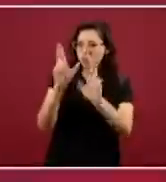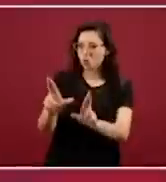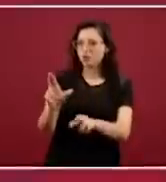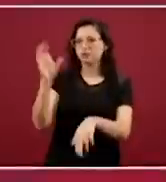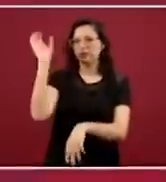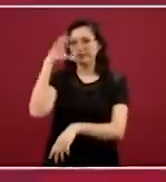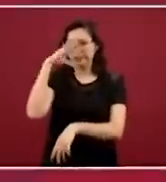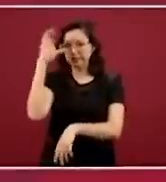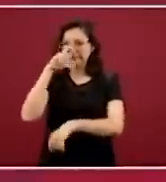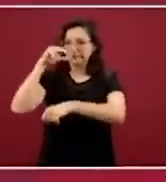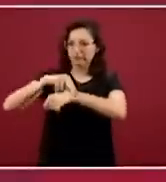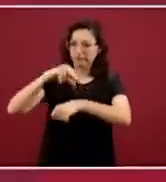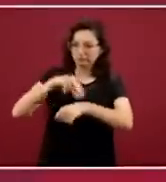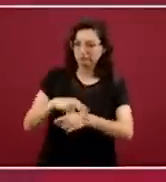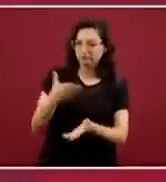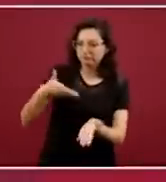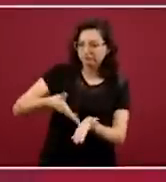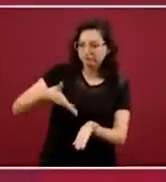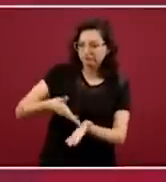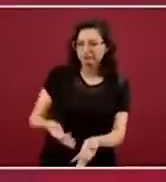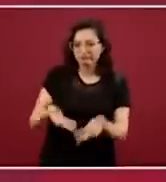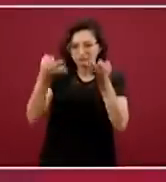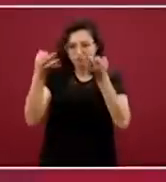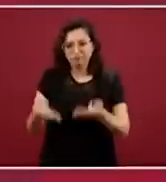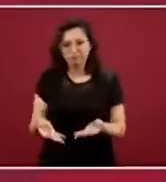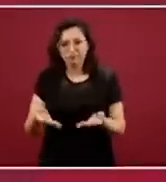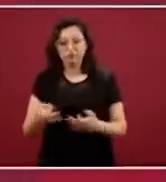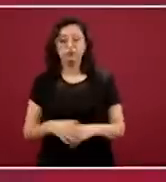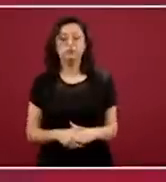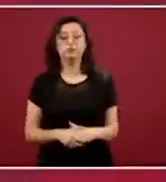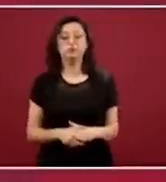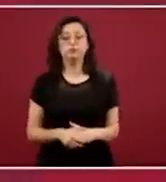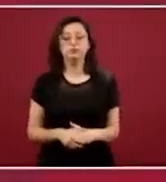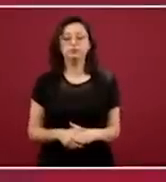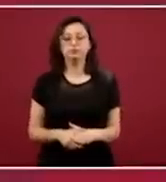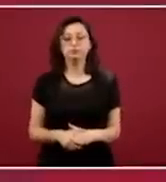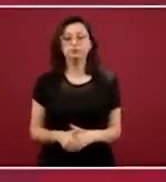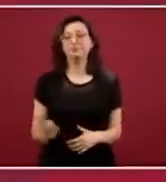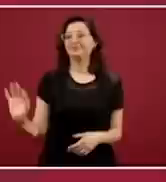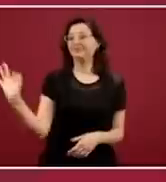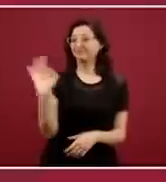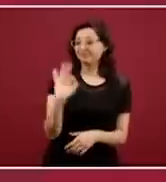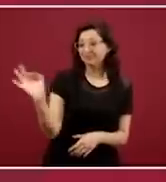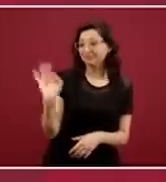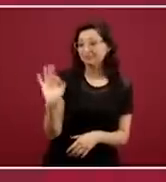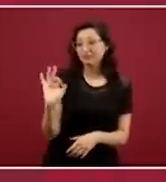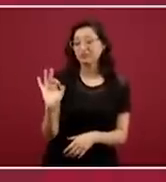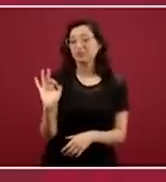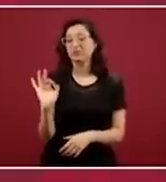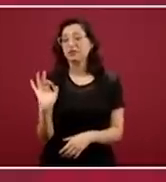y científicamente, y en aquellas situaciones donde pudiera haber mayor intensidad